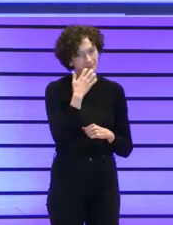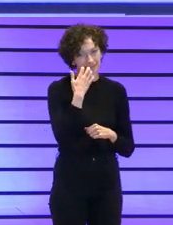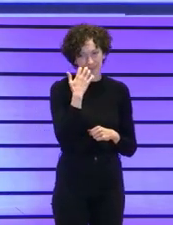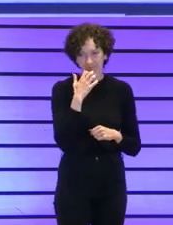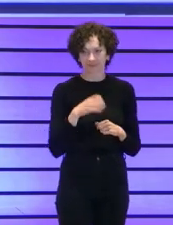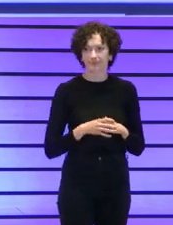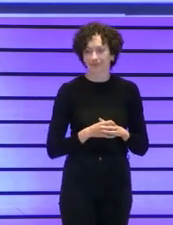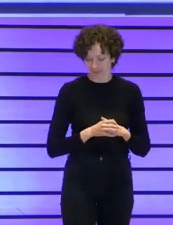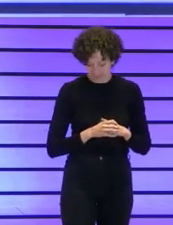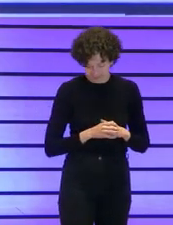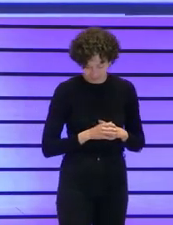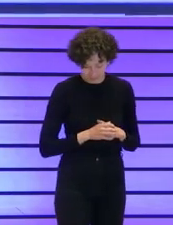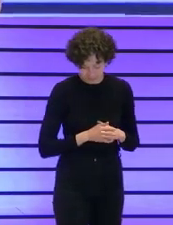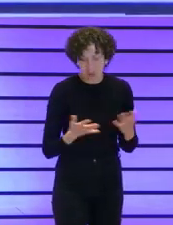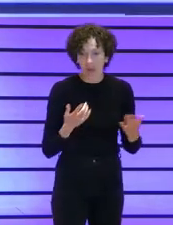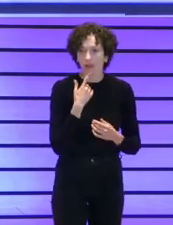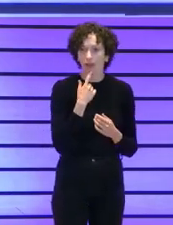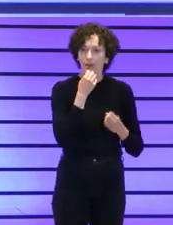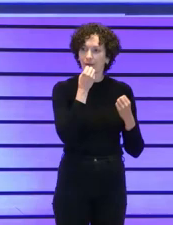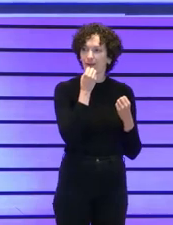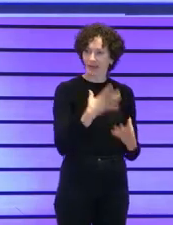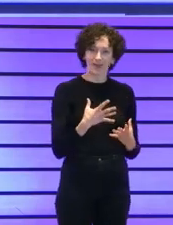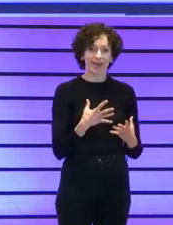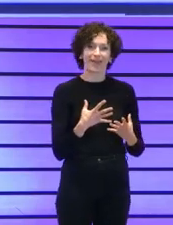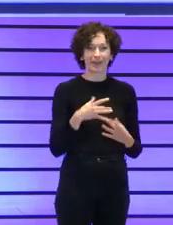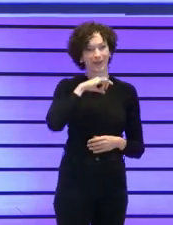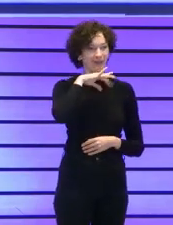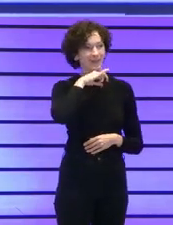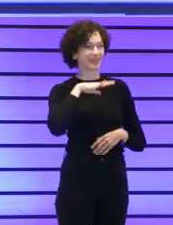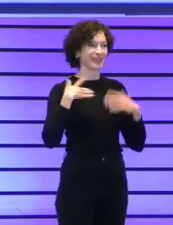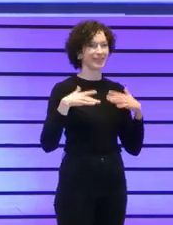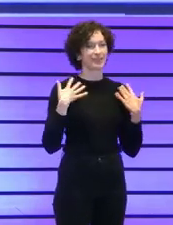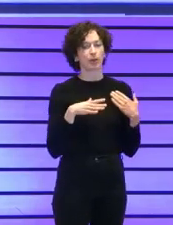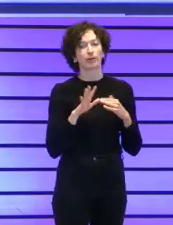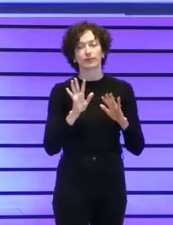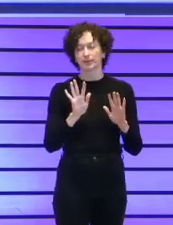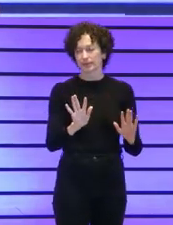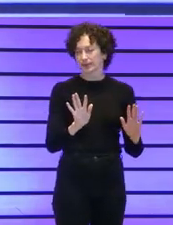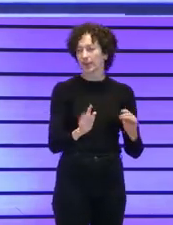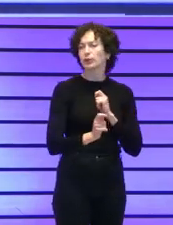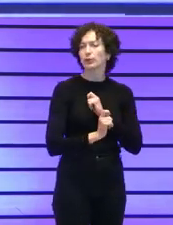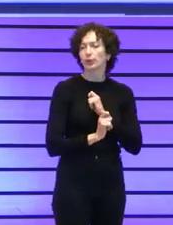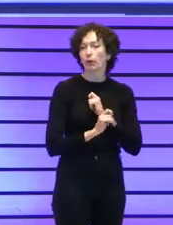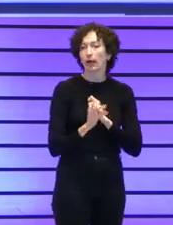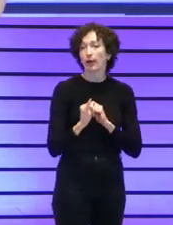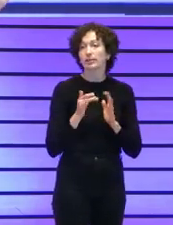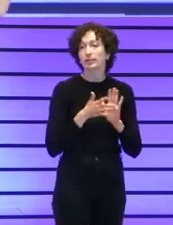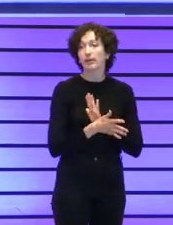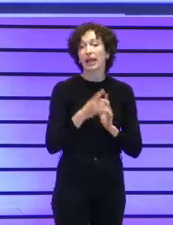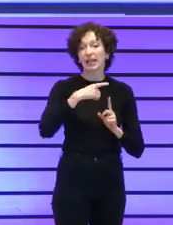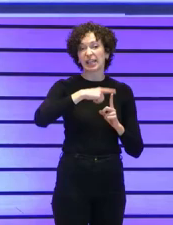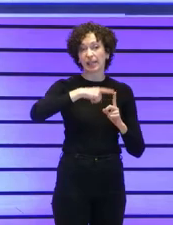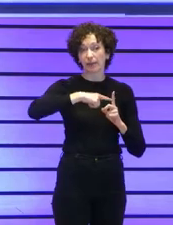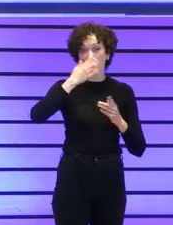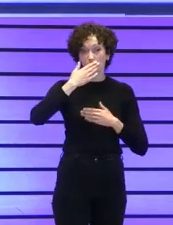¿Qué pasa? Que dices, ¡jo, qué bien! Vamos a aplaudir con las orejas. Oye, no, esto tiene truco, ¿no? Que es que los niveles de confianza en